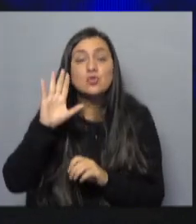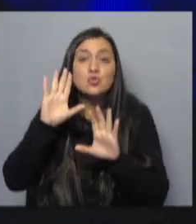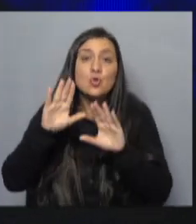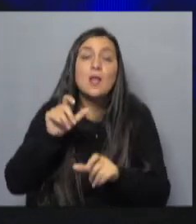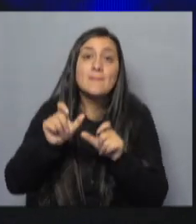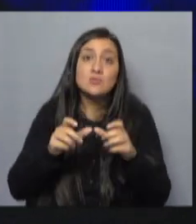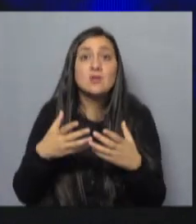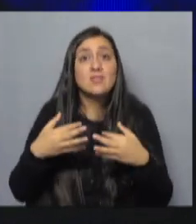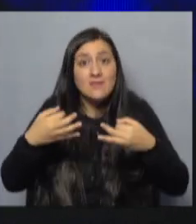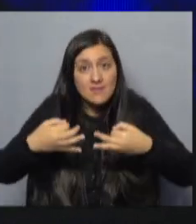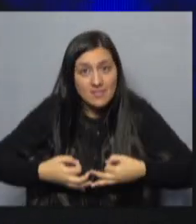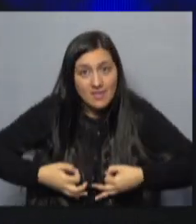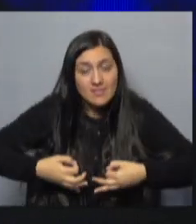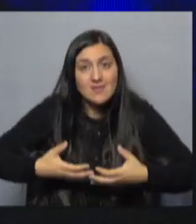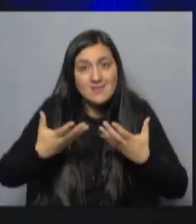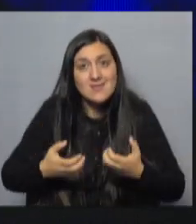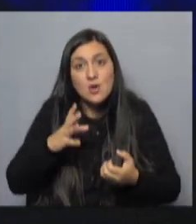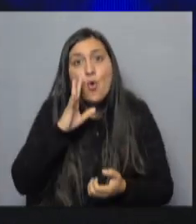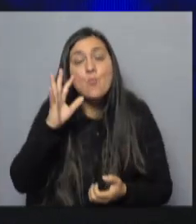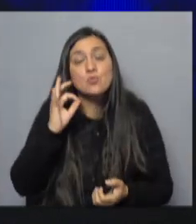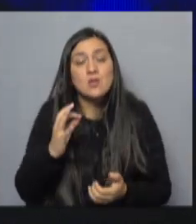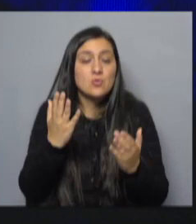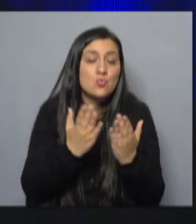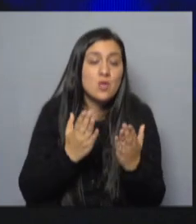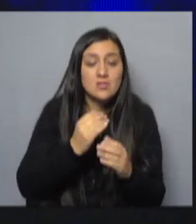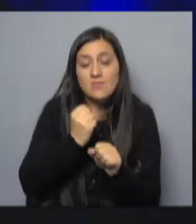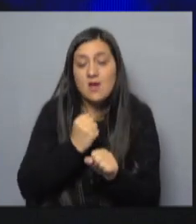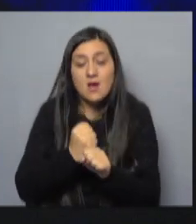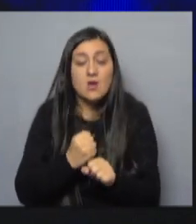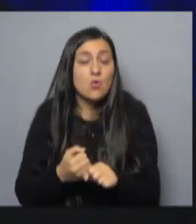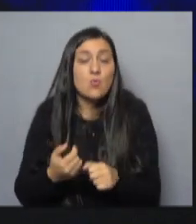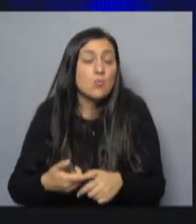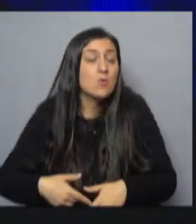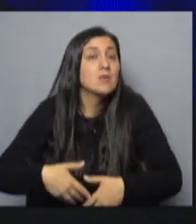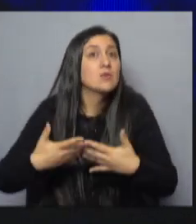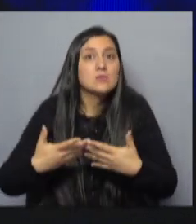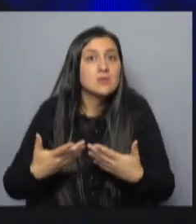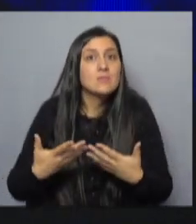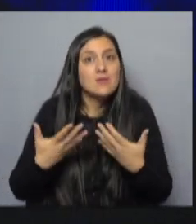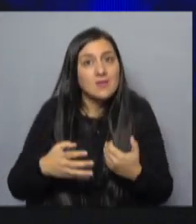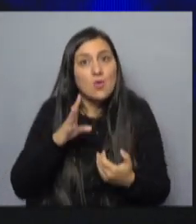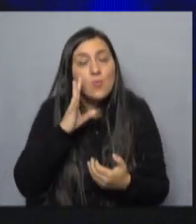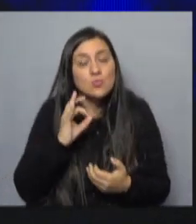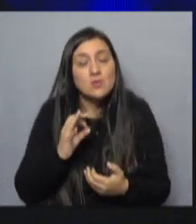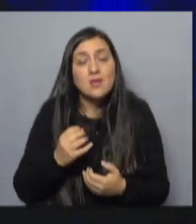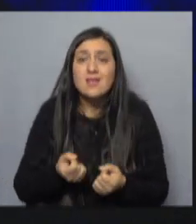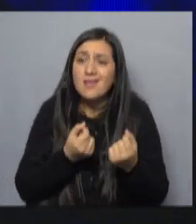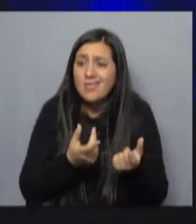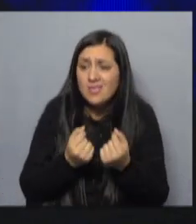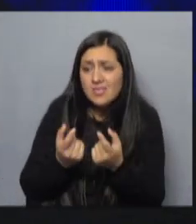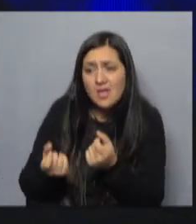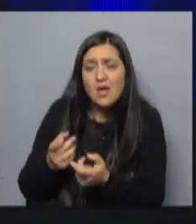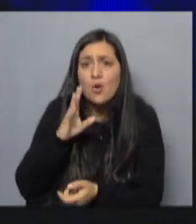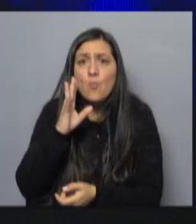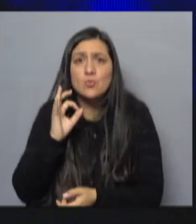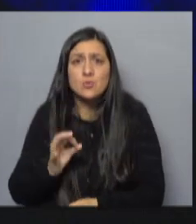realmente tener oportunidades, estudiar, trabajar, lo que sea, y diría, bueno, hay que empezar a dar oportunidades y no haría